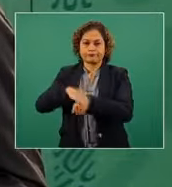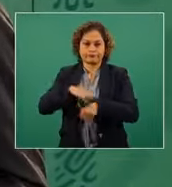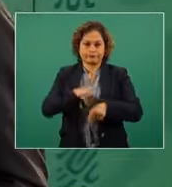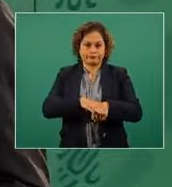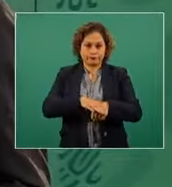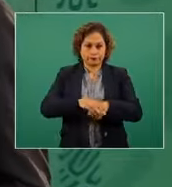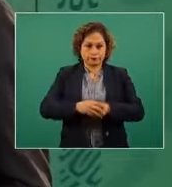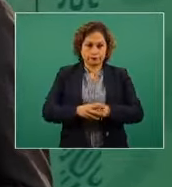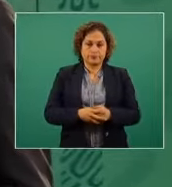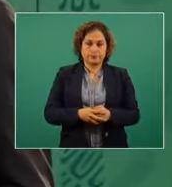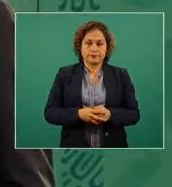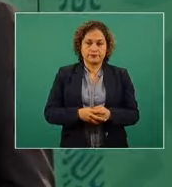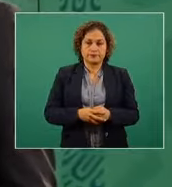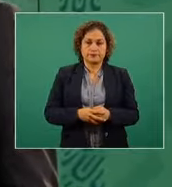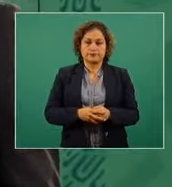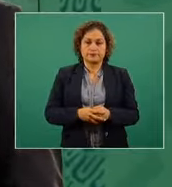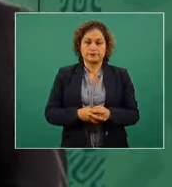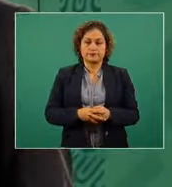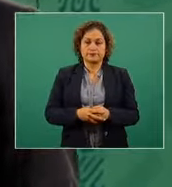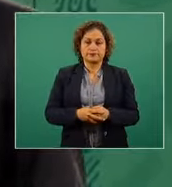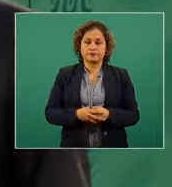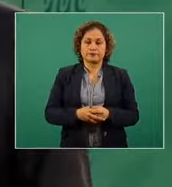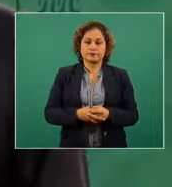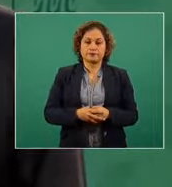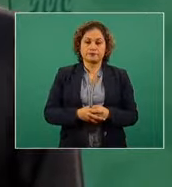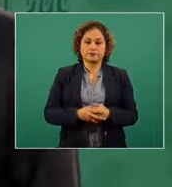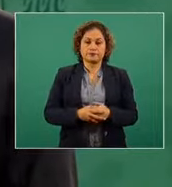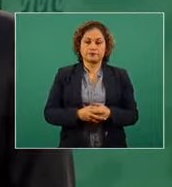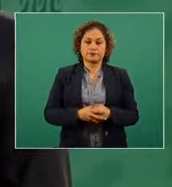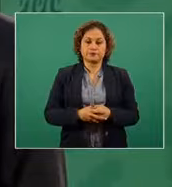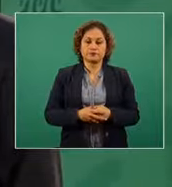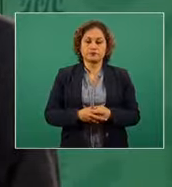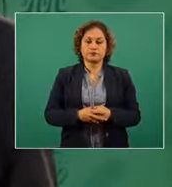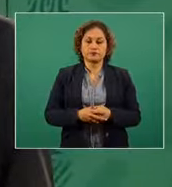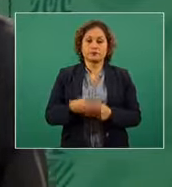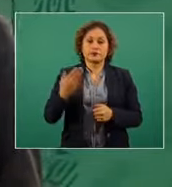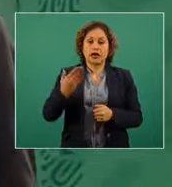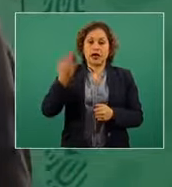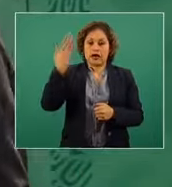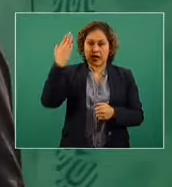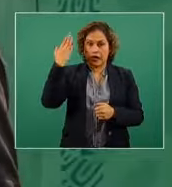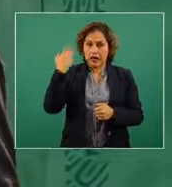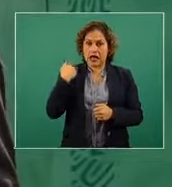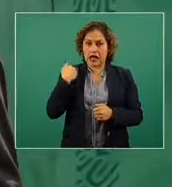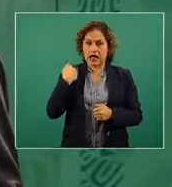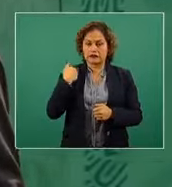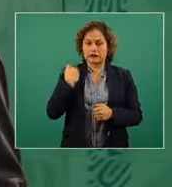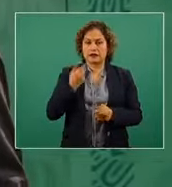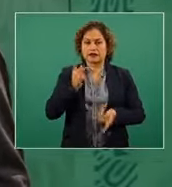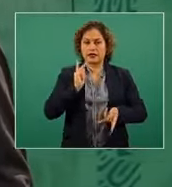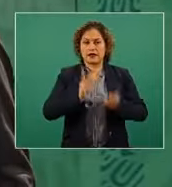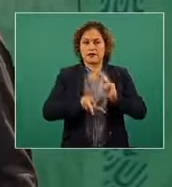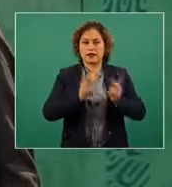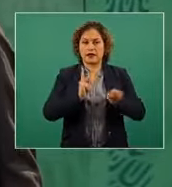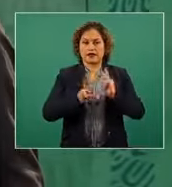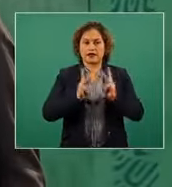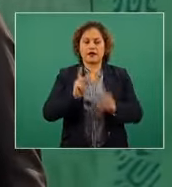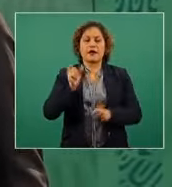comentamos con el entonces presidente Trump en la Casa